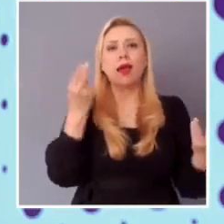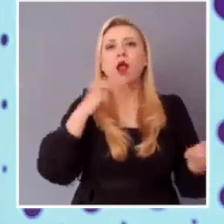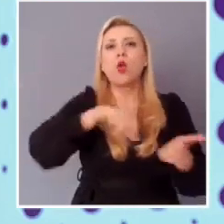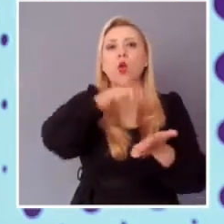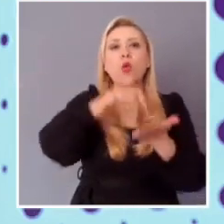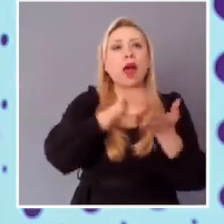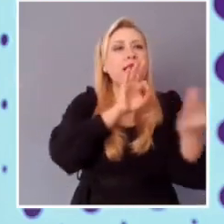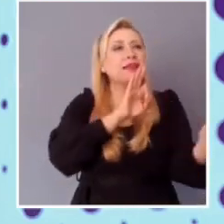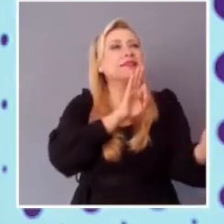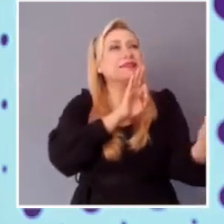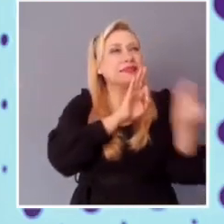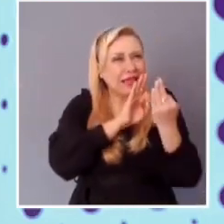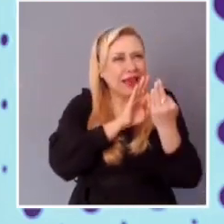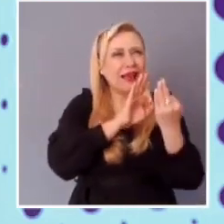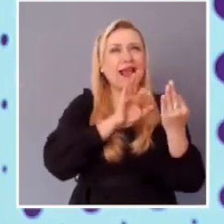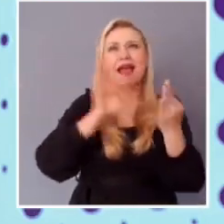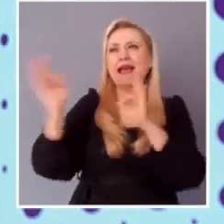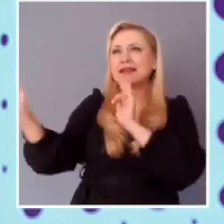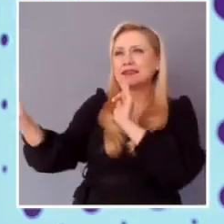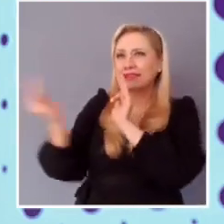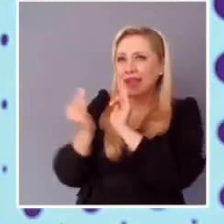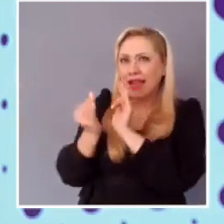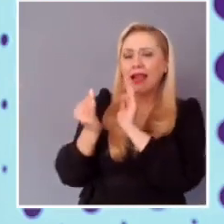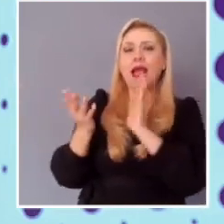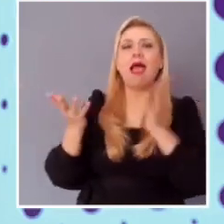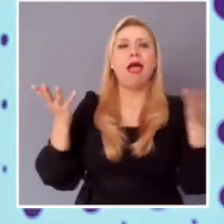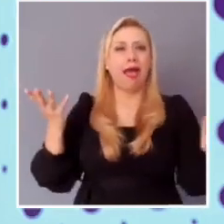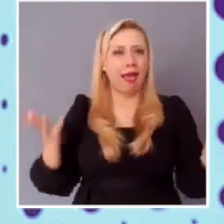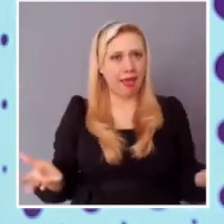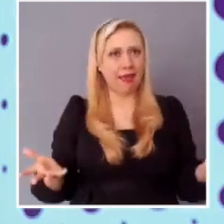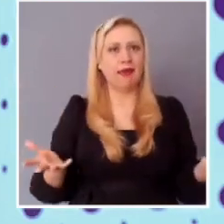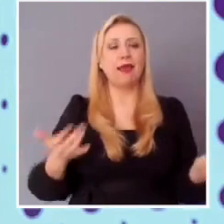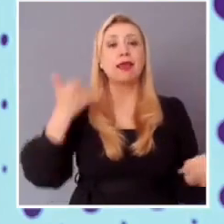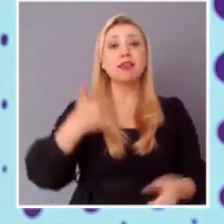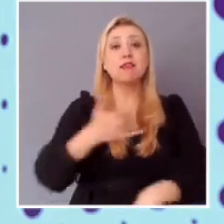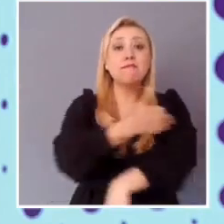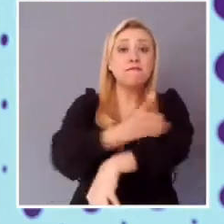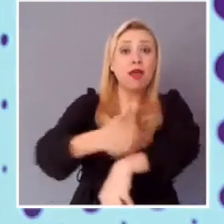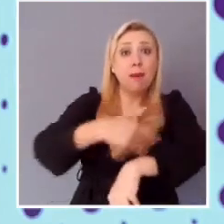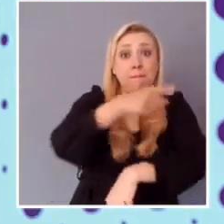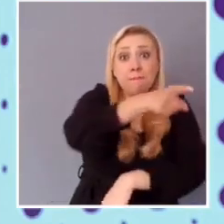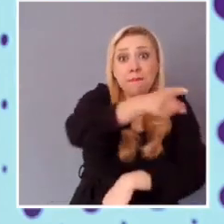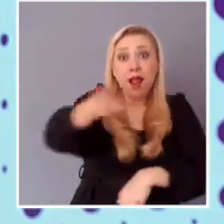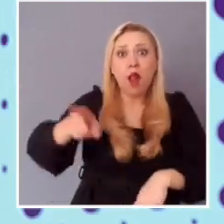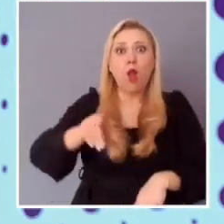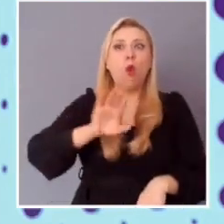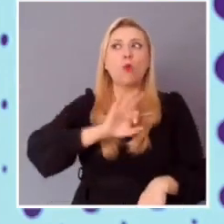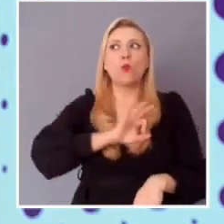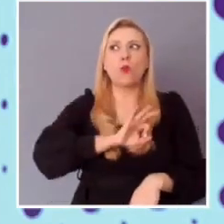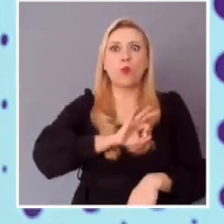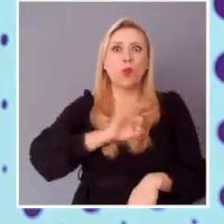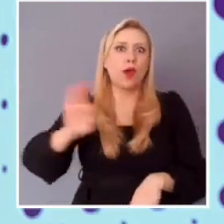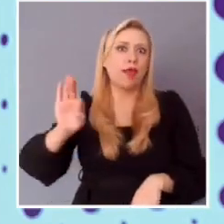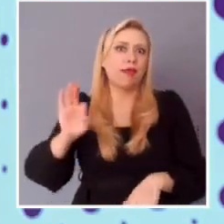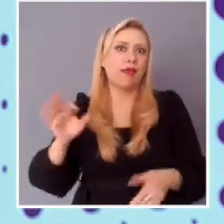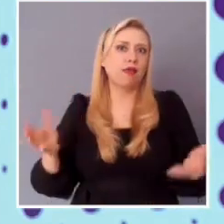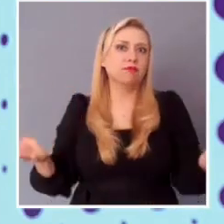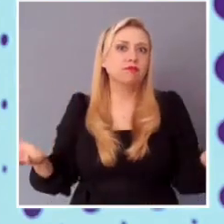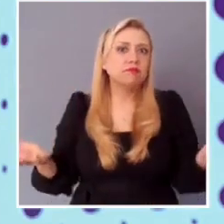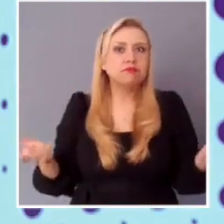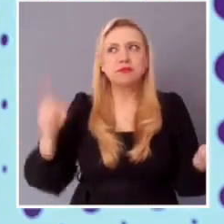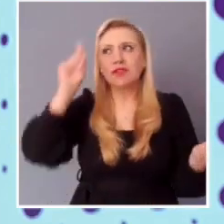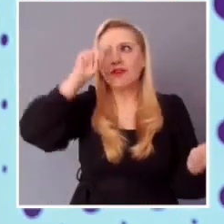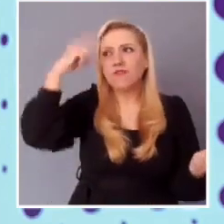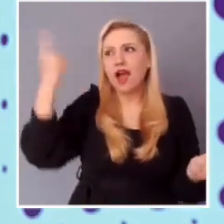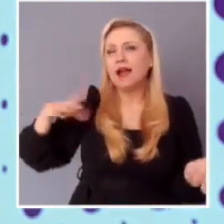las personas que tienen ciertos diagnósticos. Y no solamente ellos, sino que la familia también esté dentro de esto y sea más fácil